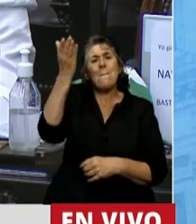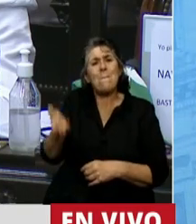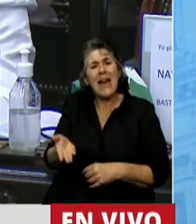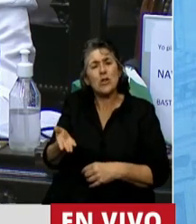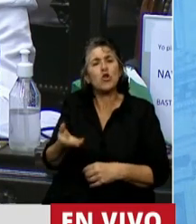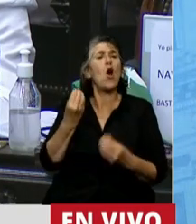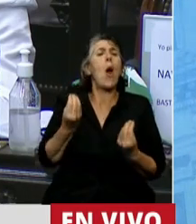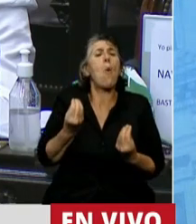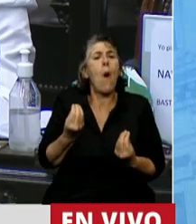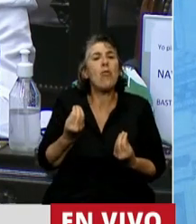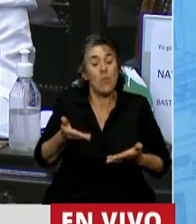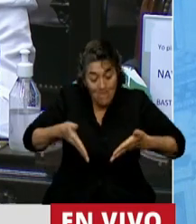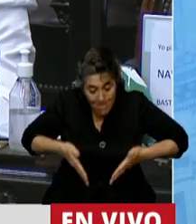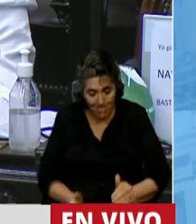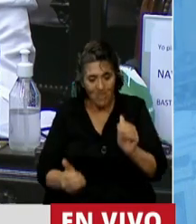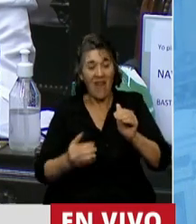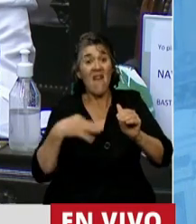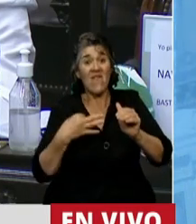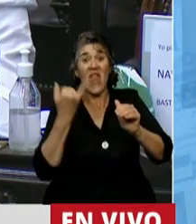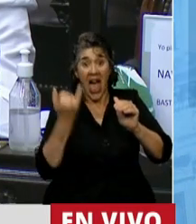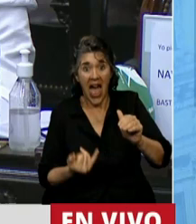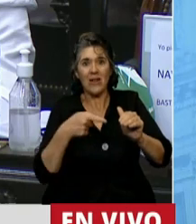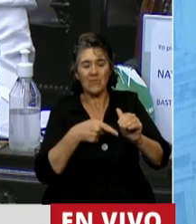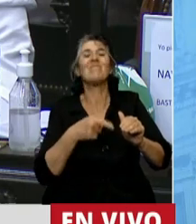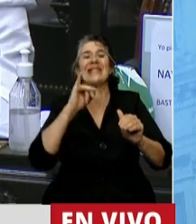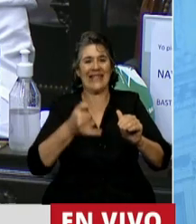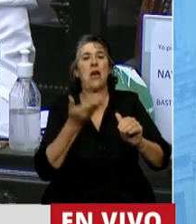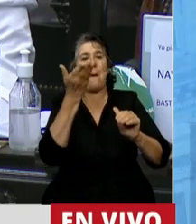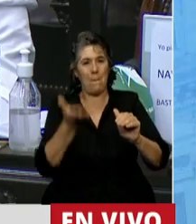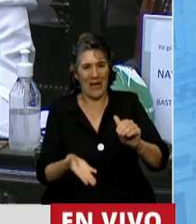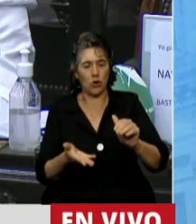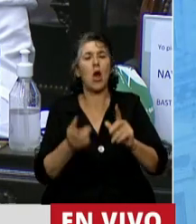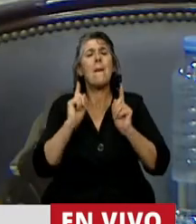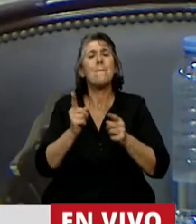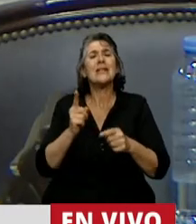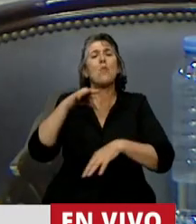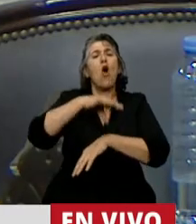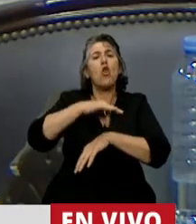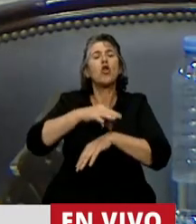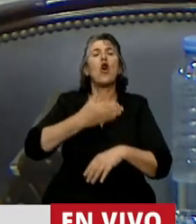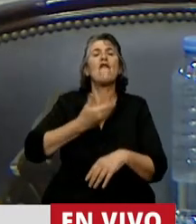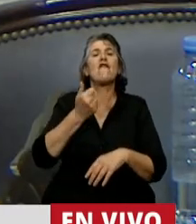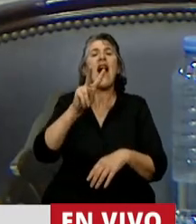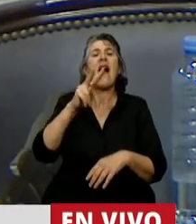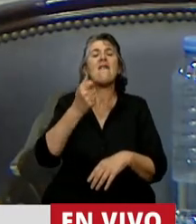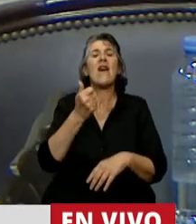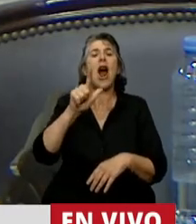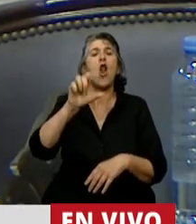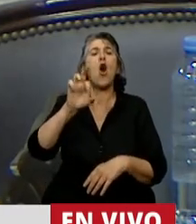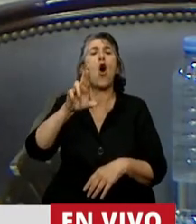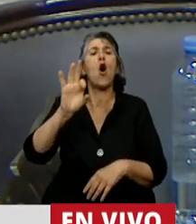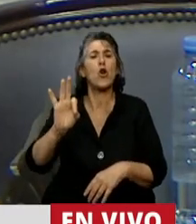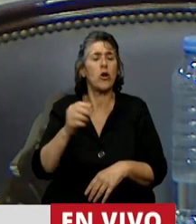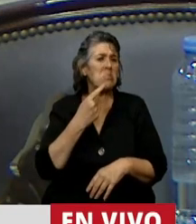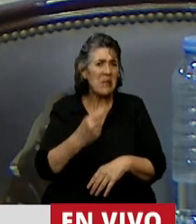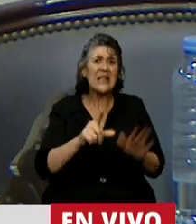nacimiento con vida. Como afirmaba René Favaloro, con el aborto legal no habrá más ni menos abortos, habrá menos mujeres